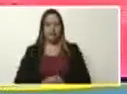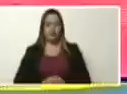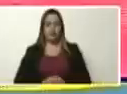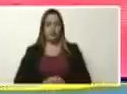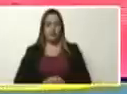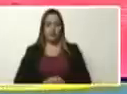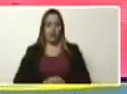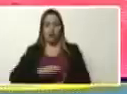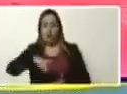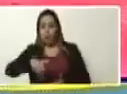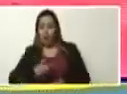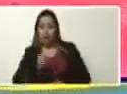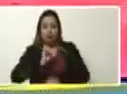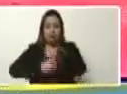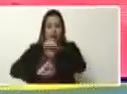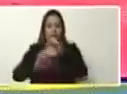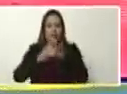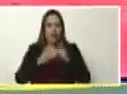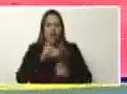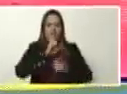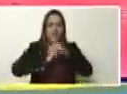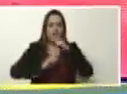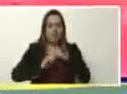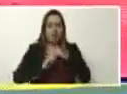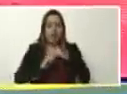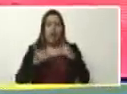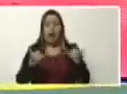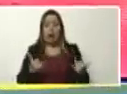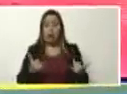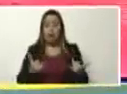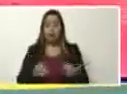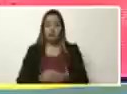para poder afrontar tantas cosas que hemos afrontado.